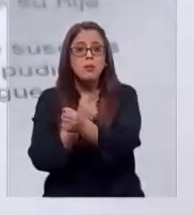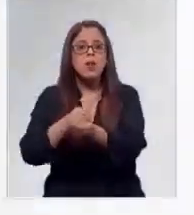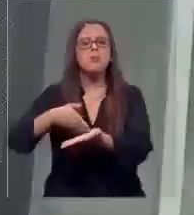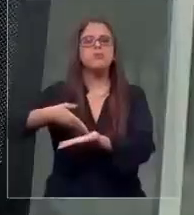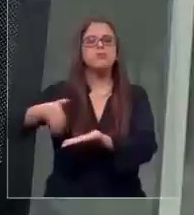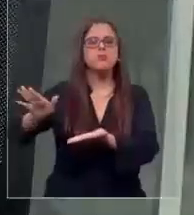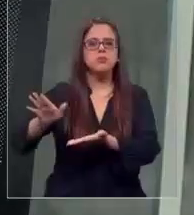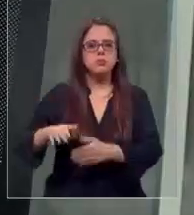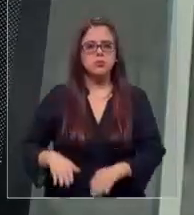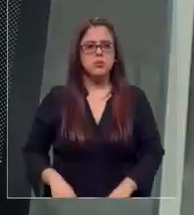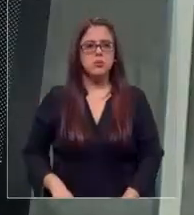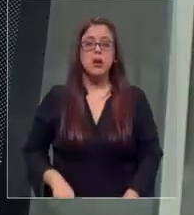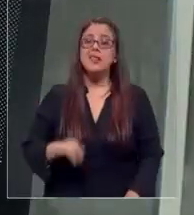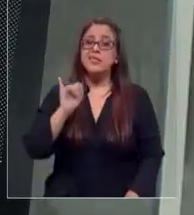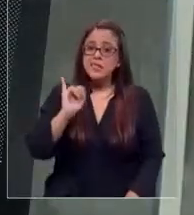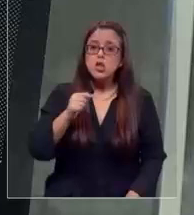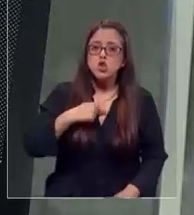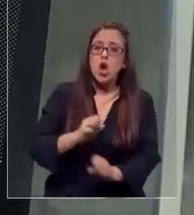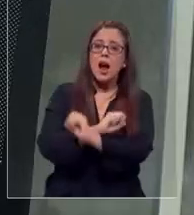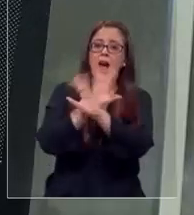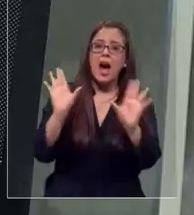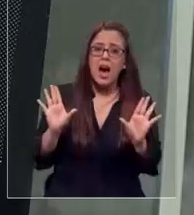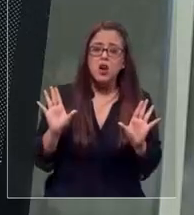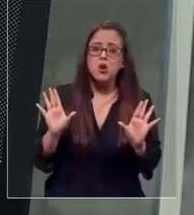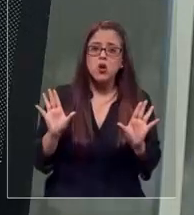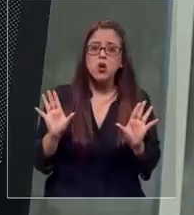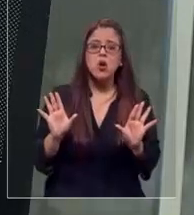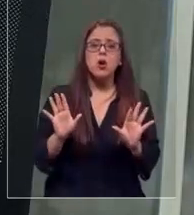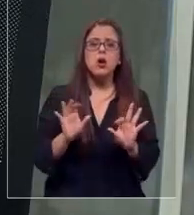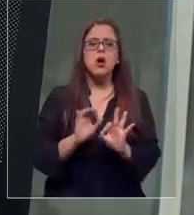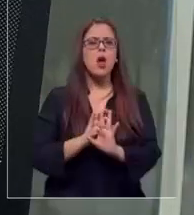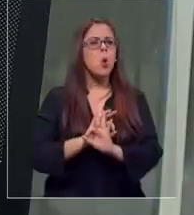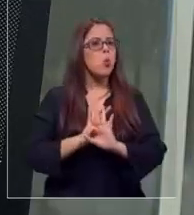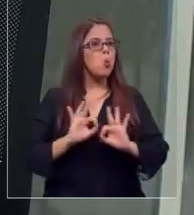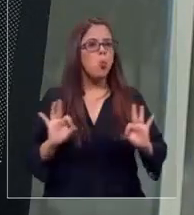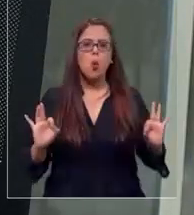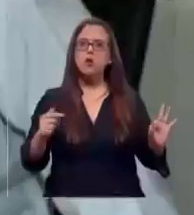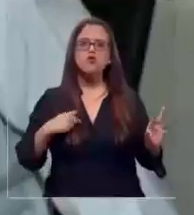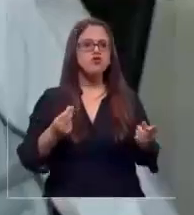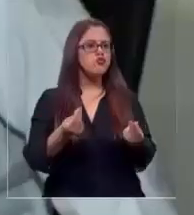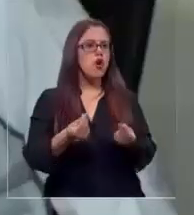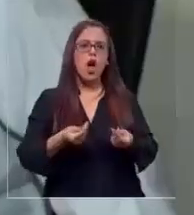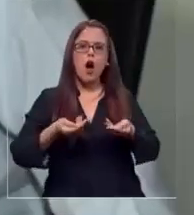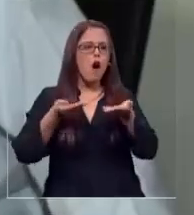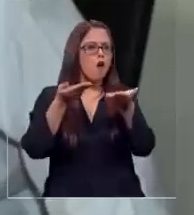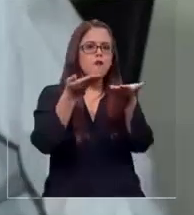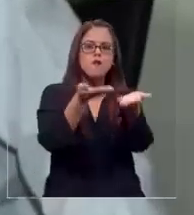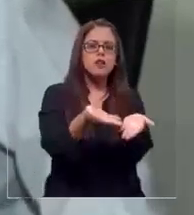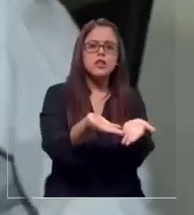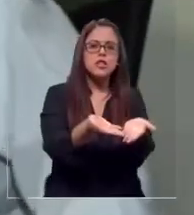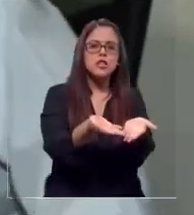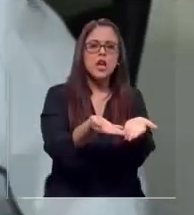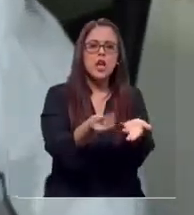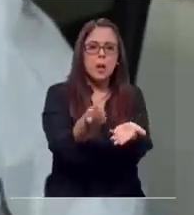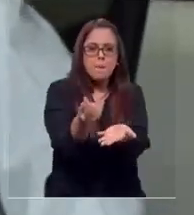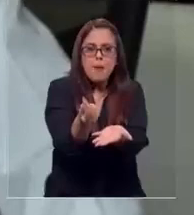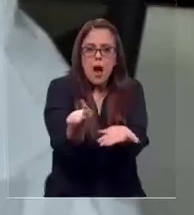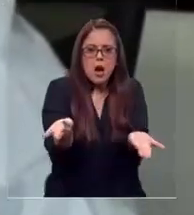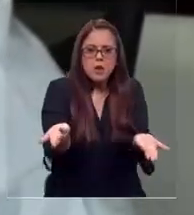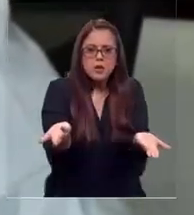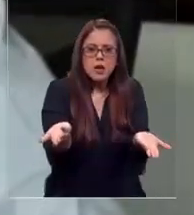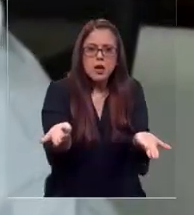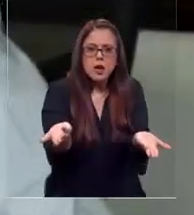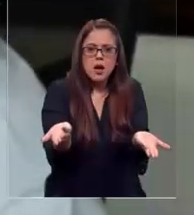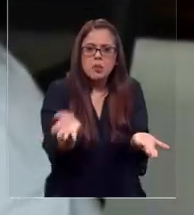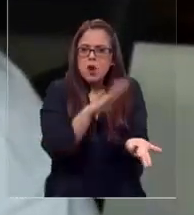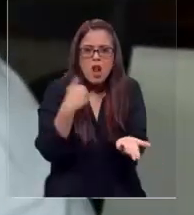rechazó. Lo que sí tengo clarísimo es que jamás le ofrecería, digamos, que ocurría una compensación económica por